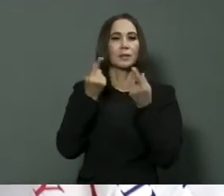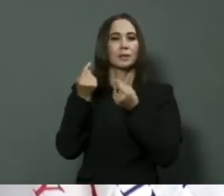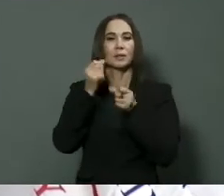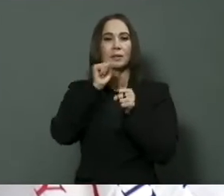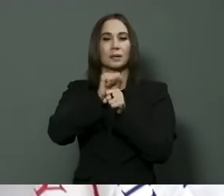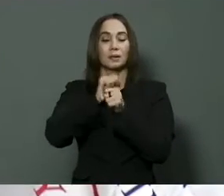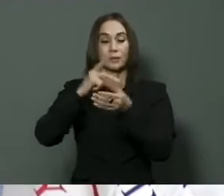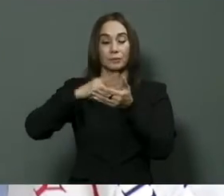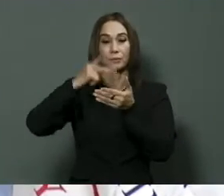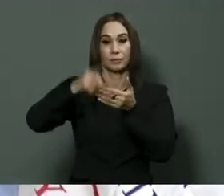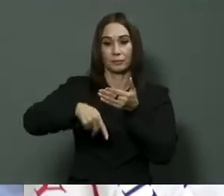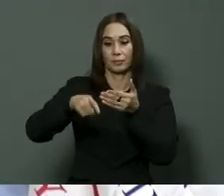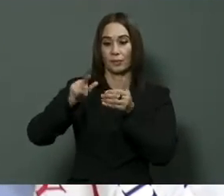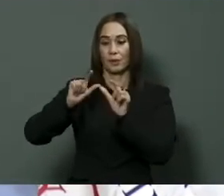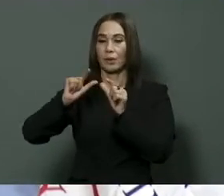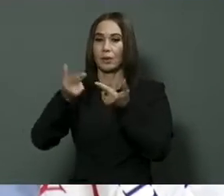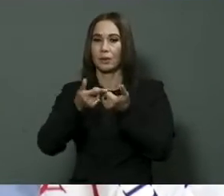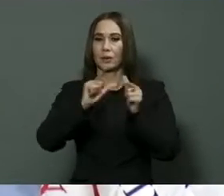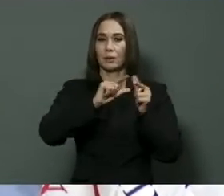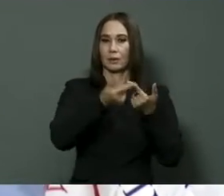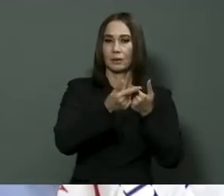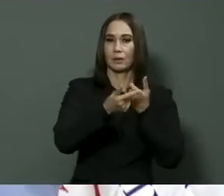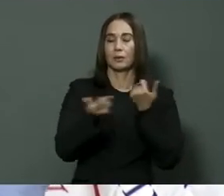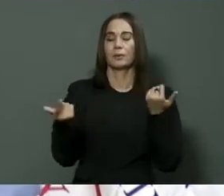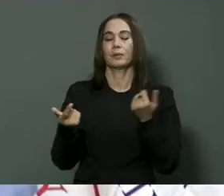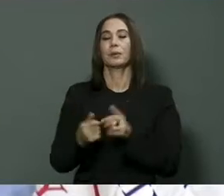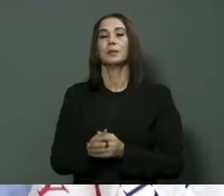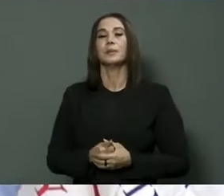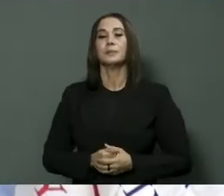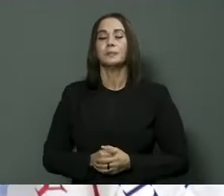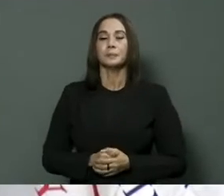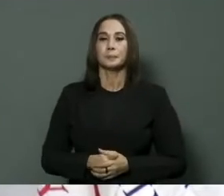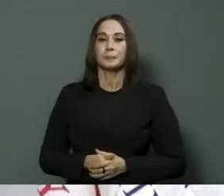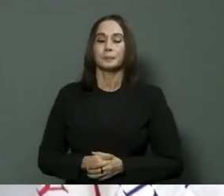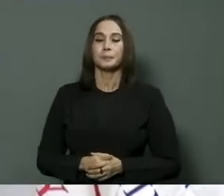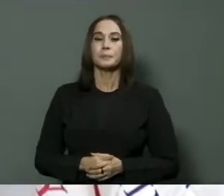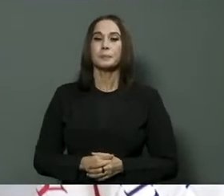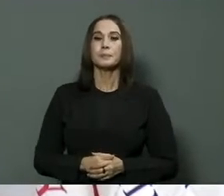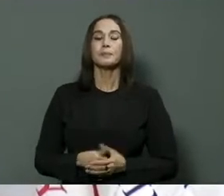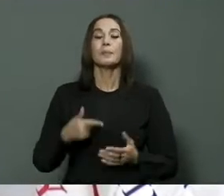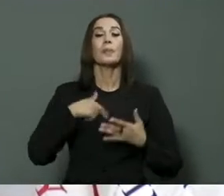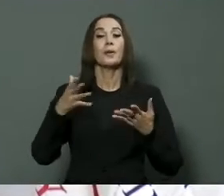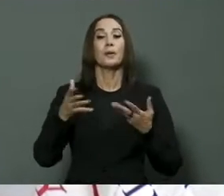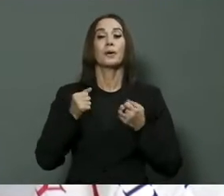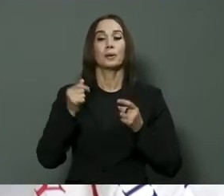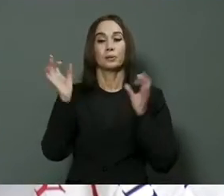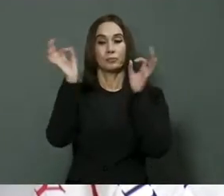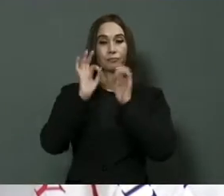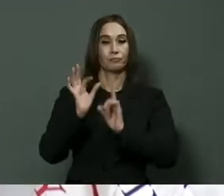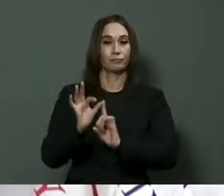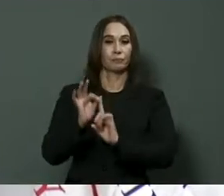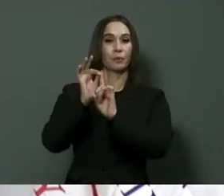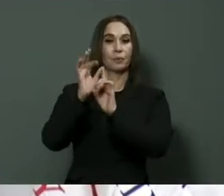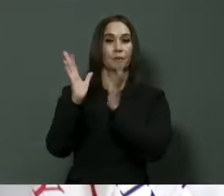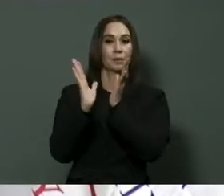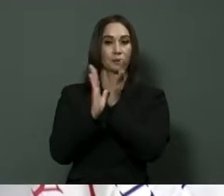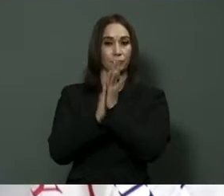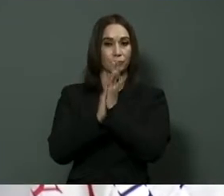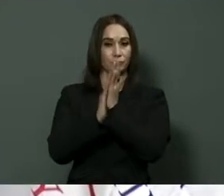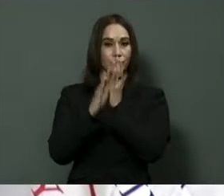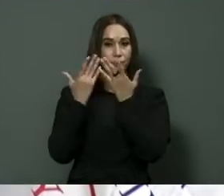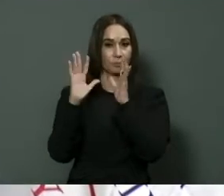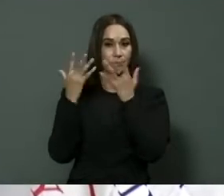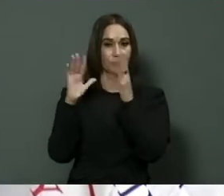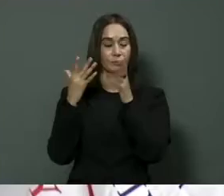estamos logrando en cada territorio intervenido. Yo quiero, de manera muy especial, que le demos un aplauso a